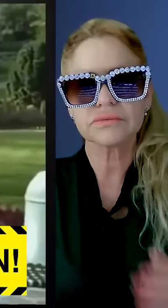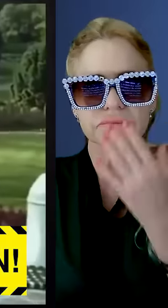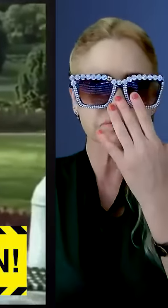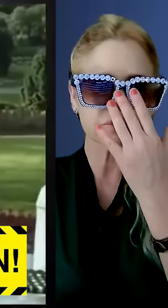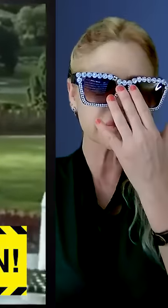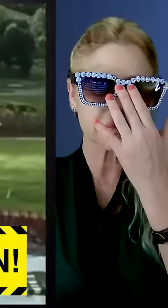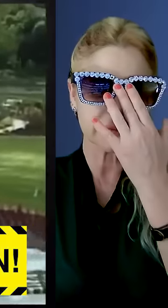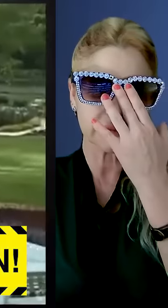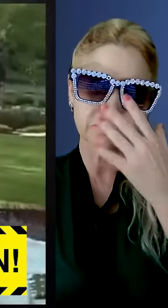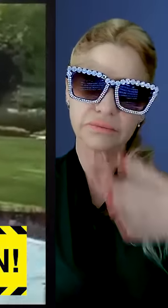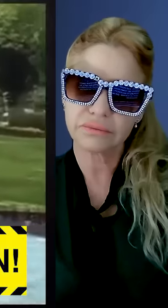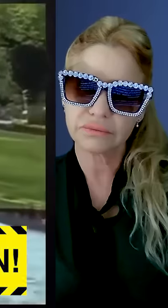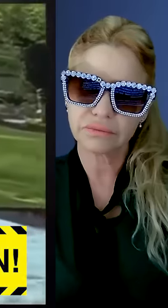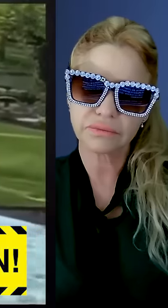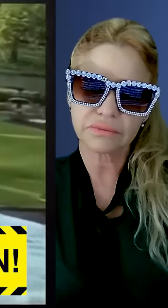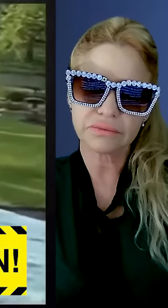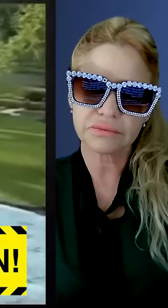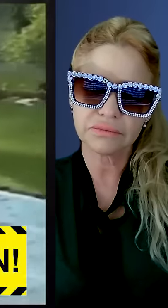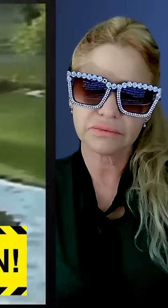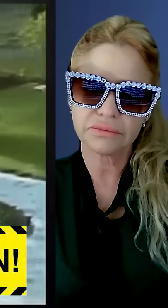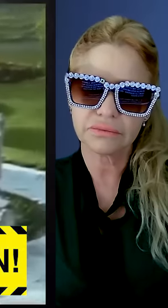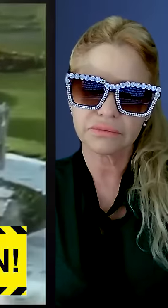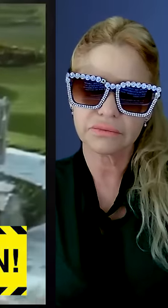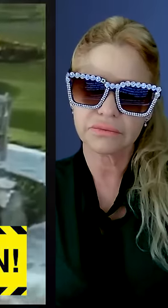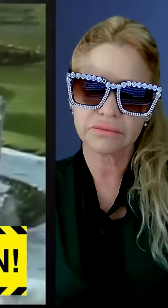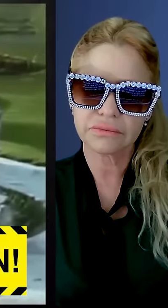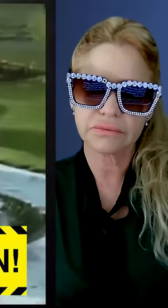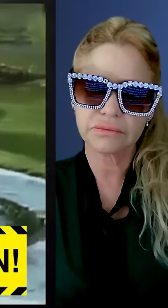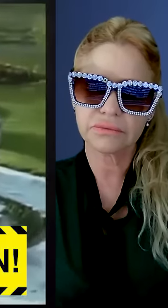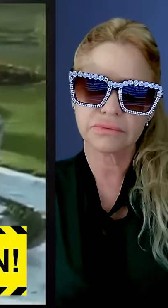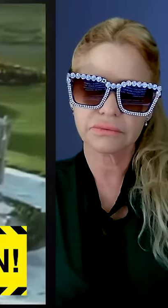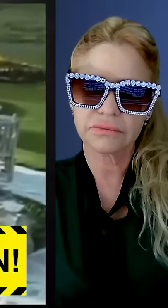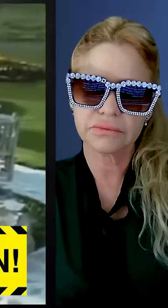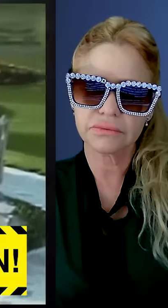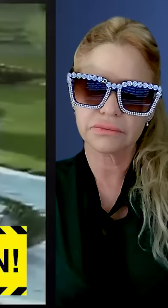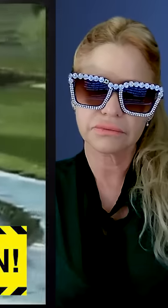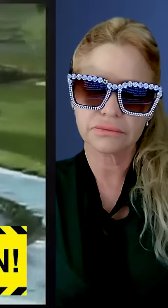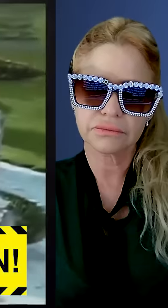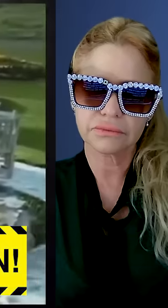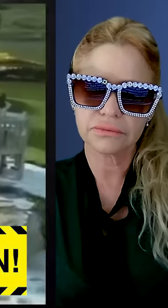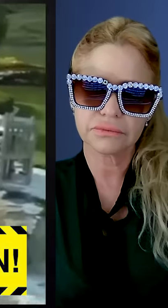I'm a nice person. I just took a shower and I washed my hair thoroughly.